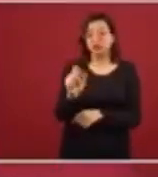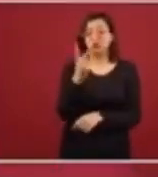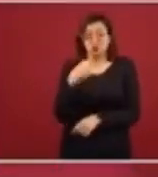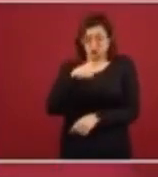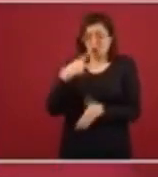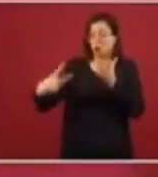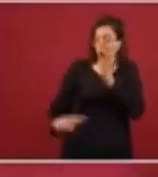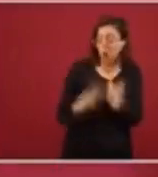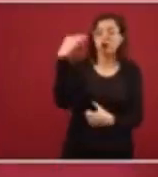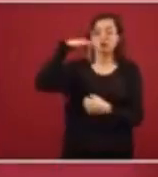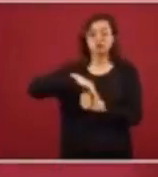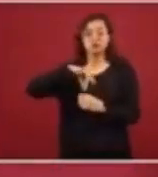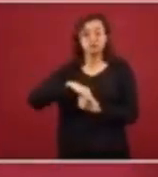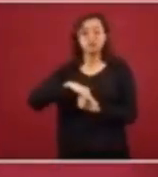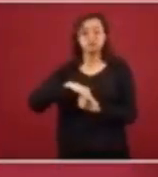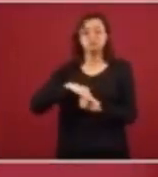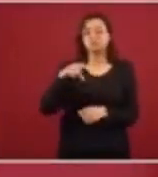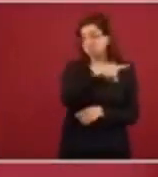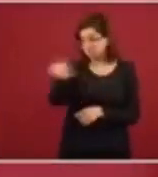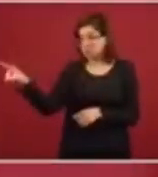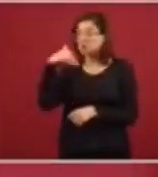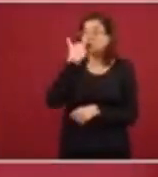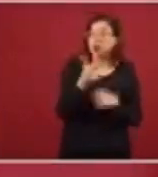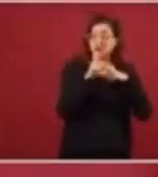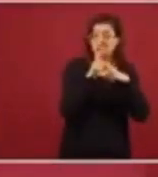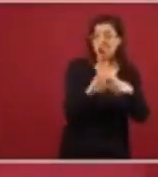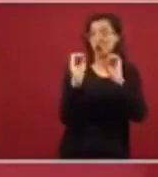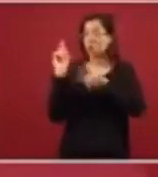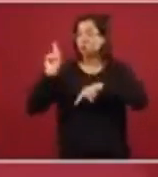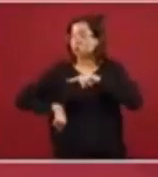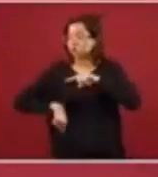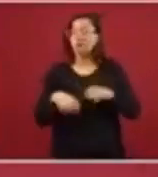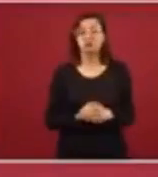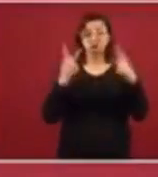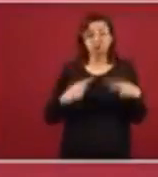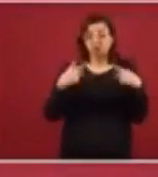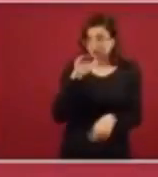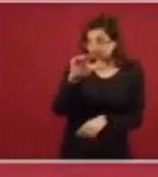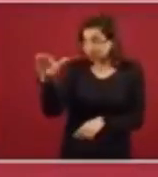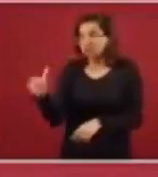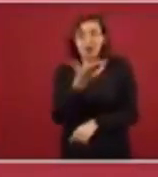someter a la revocación del mandato. Y se le va a preguntar a la gente,